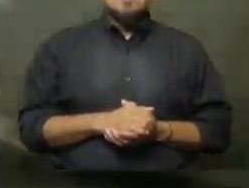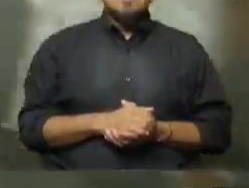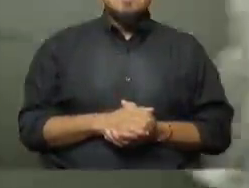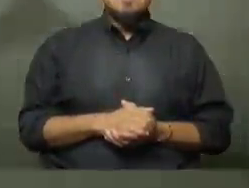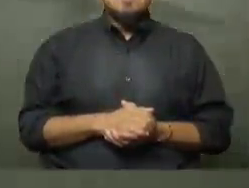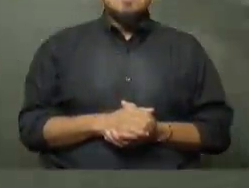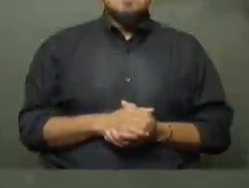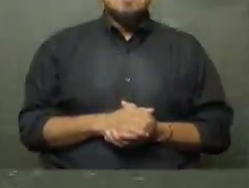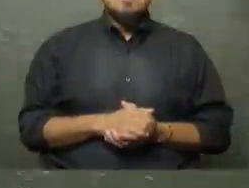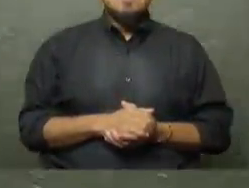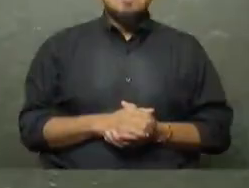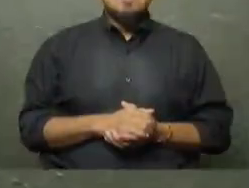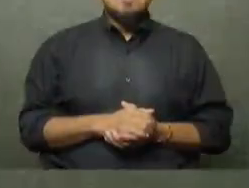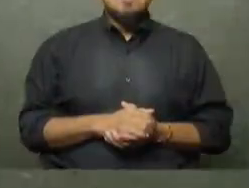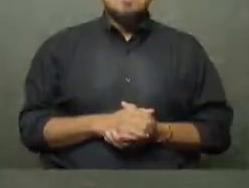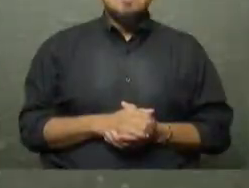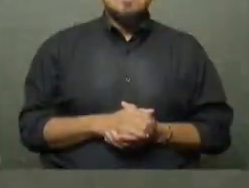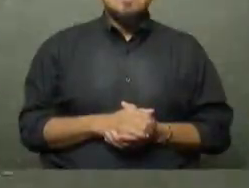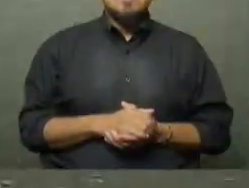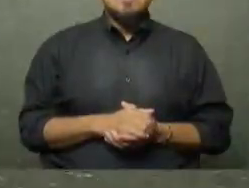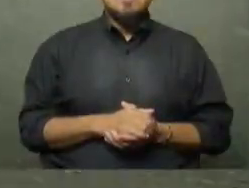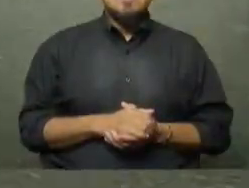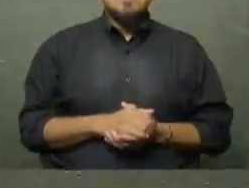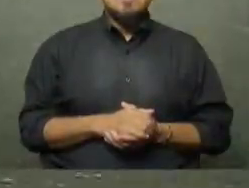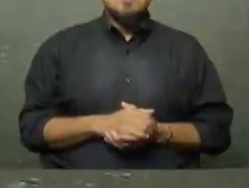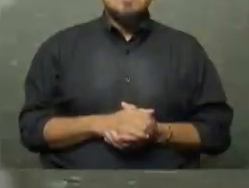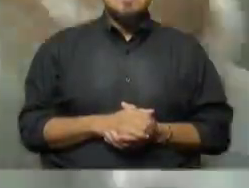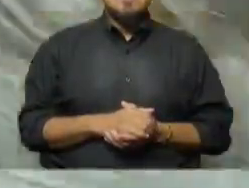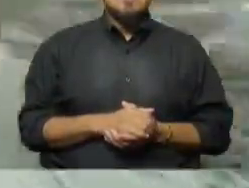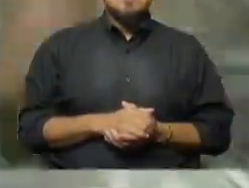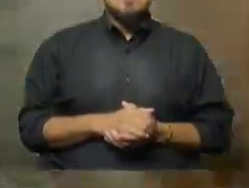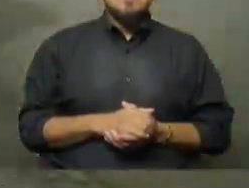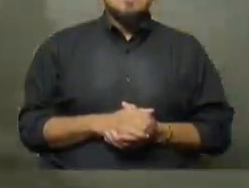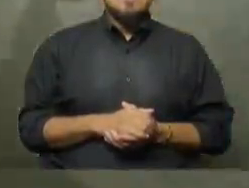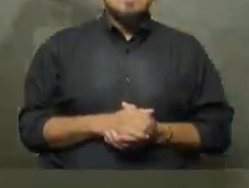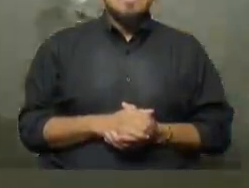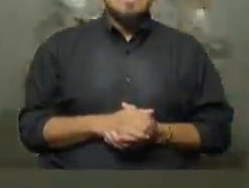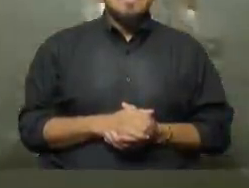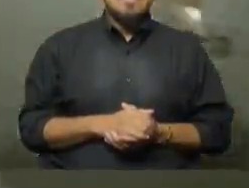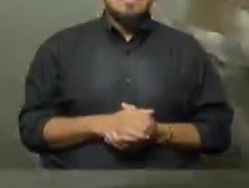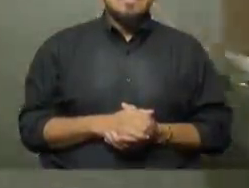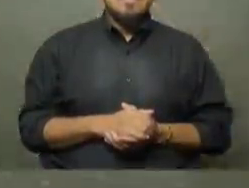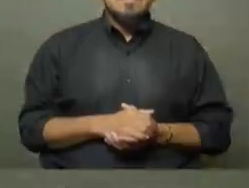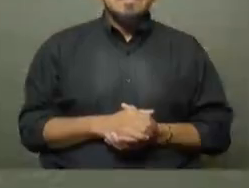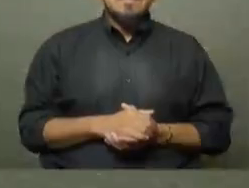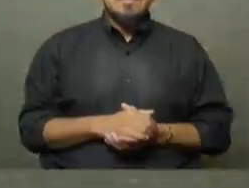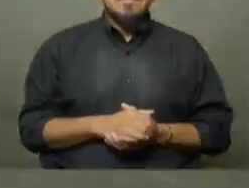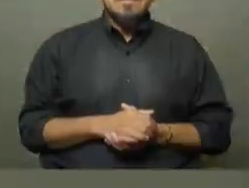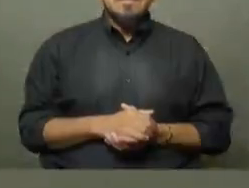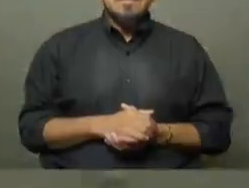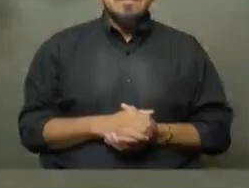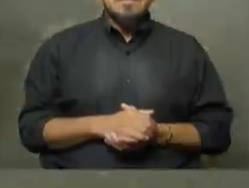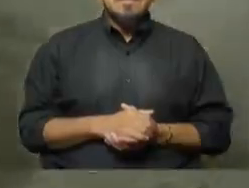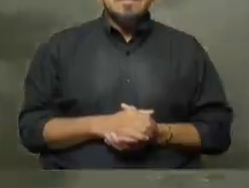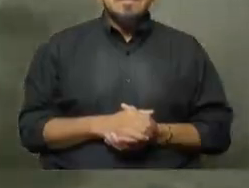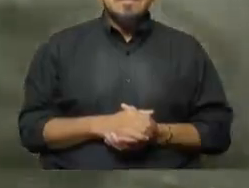nos quieren. Bueno, ¿qué es lo que más les gusta? ¿Qué es lo que más te gusta del carnaval? No, me gusta a todos. ¿Cómo se les